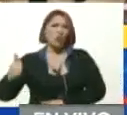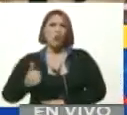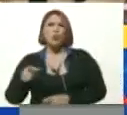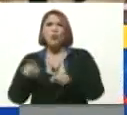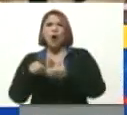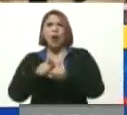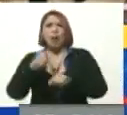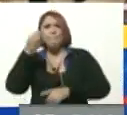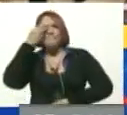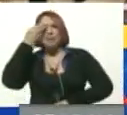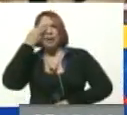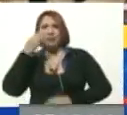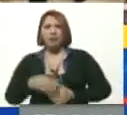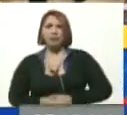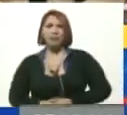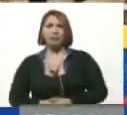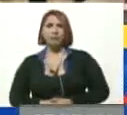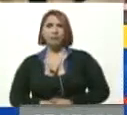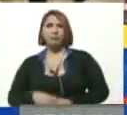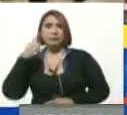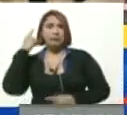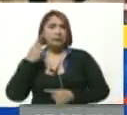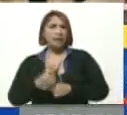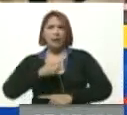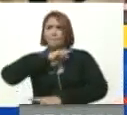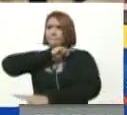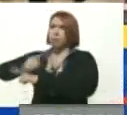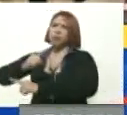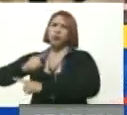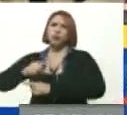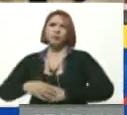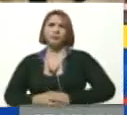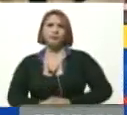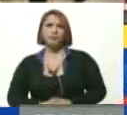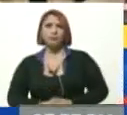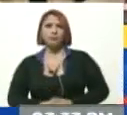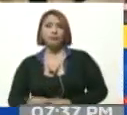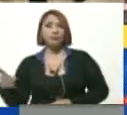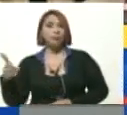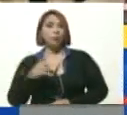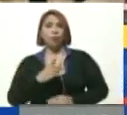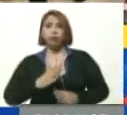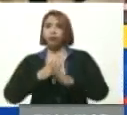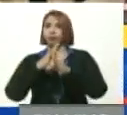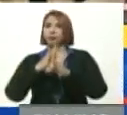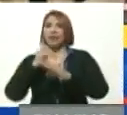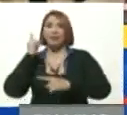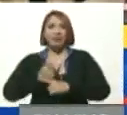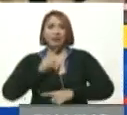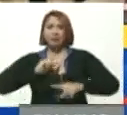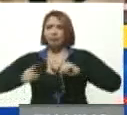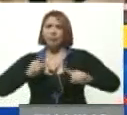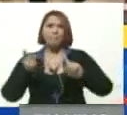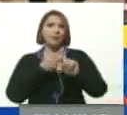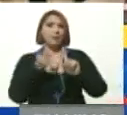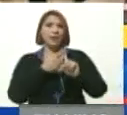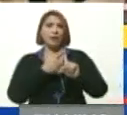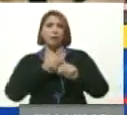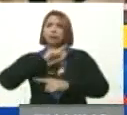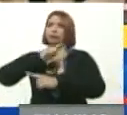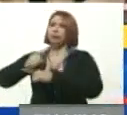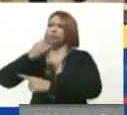piratas. Y eso tiene que ser denunciado, por eso digo, no cesemos. Acciones, la primera acción es